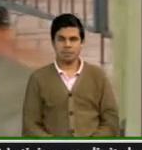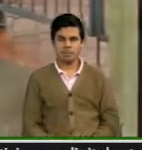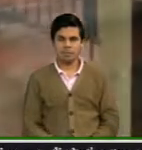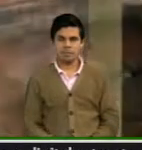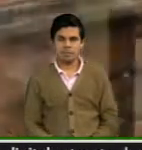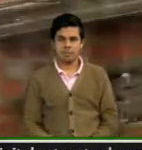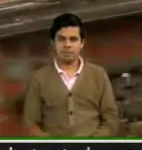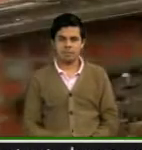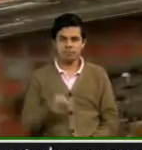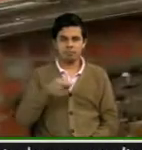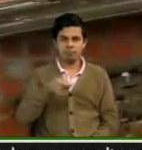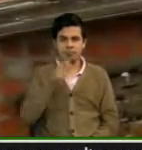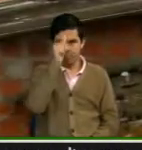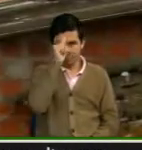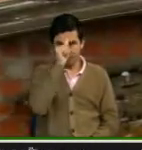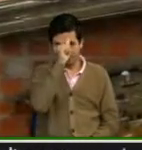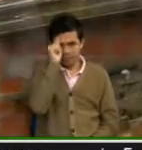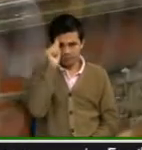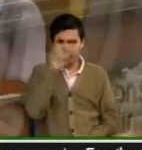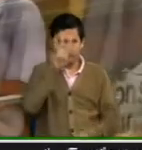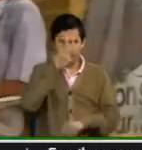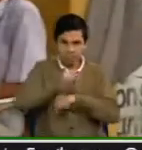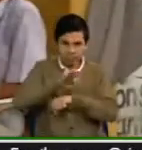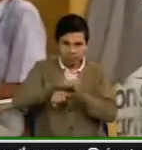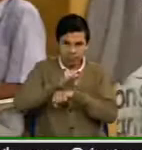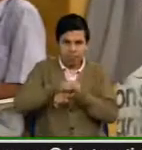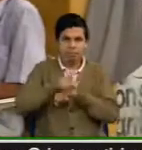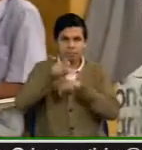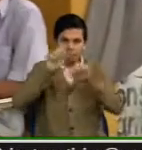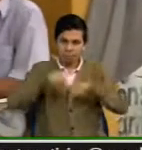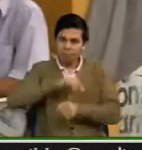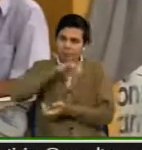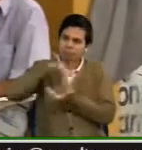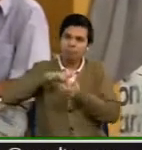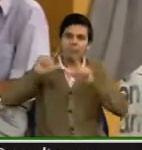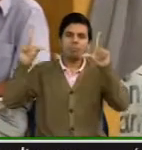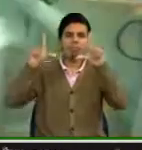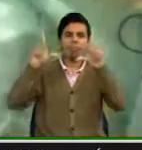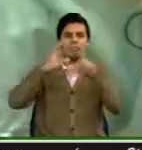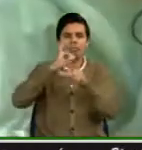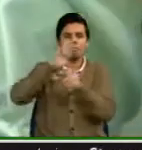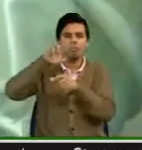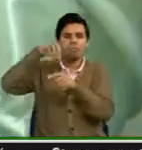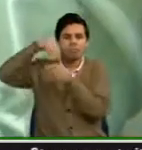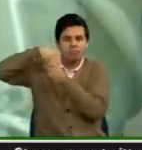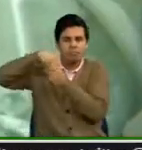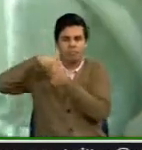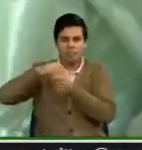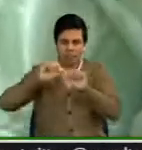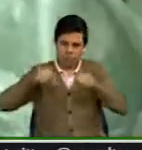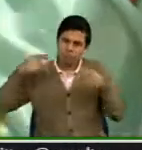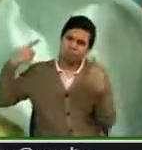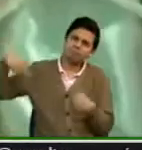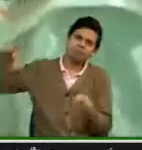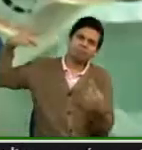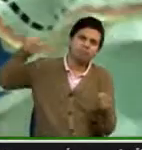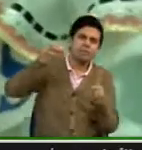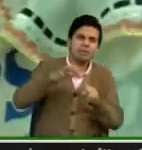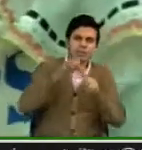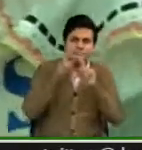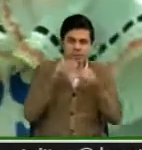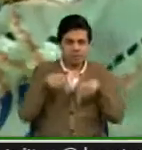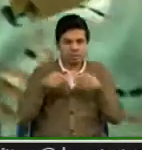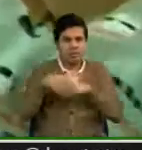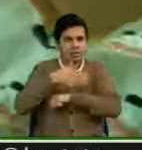Este próximo domingo a partir de las 3 de la tarde usted podrá disfrutar en las pantallas del canal TRO del programa que recorre el Gran Santander por las calles